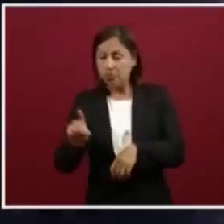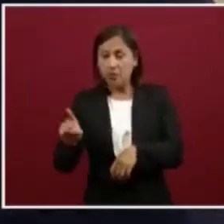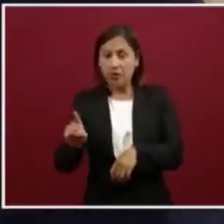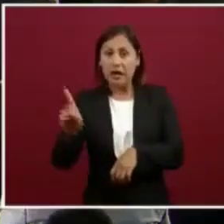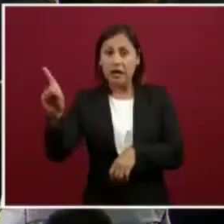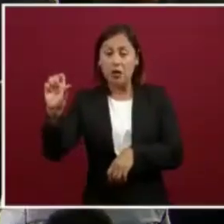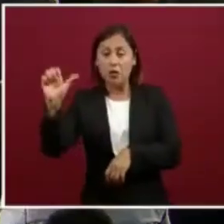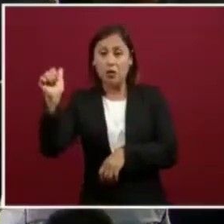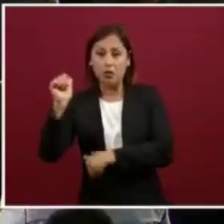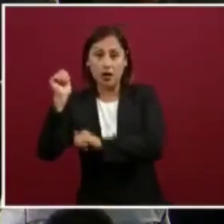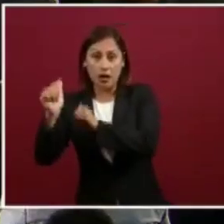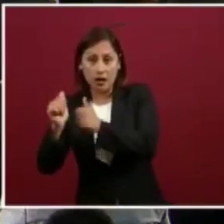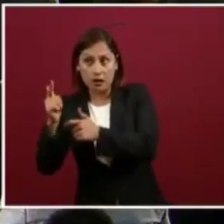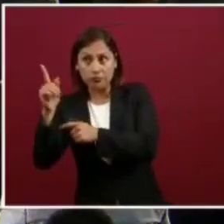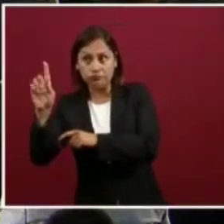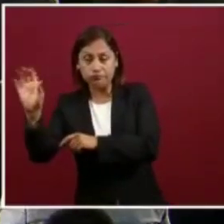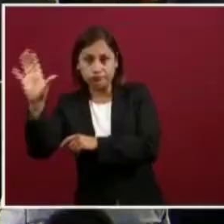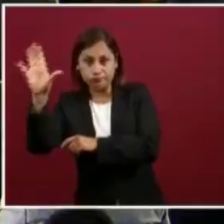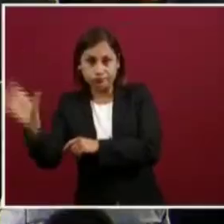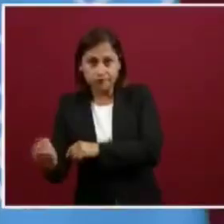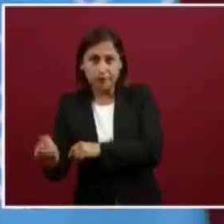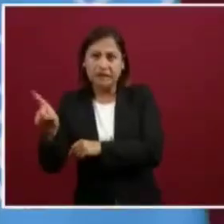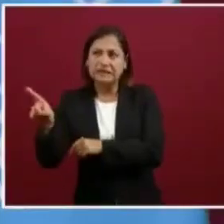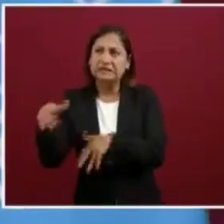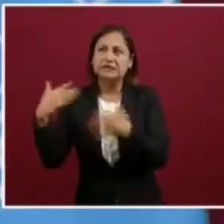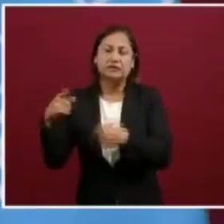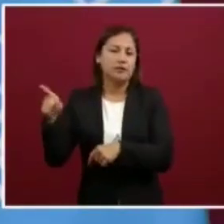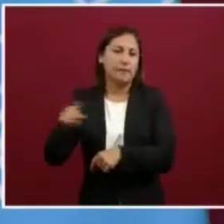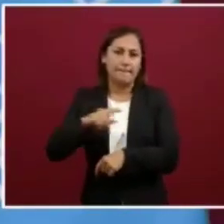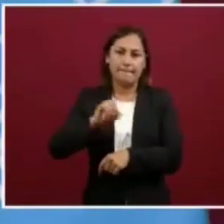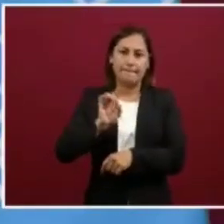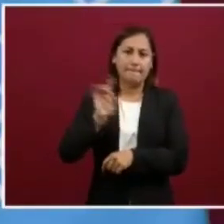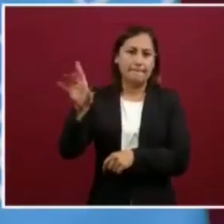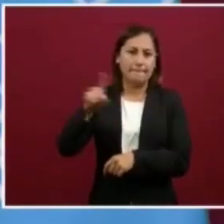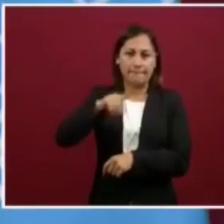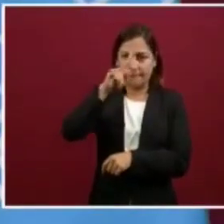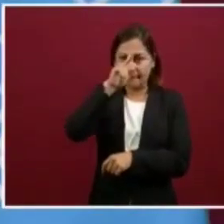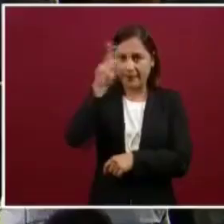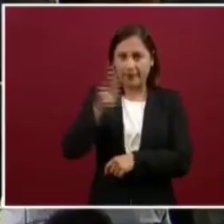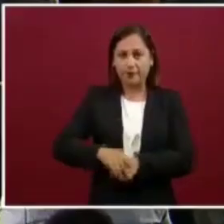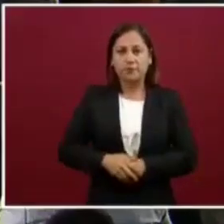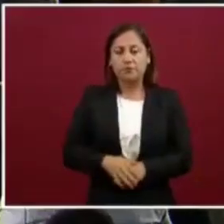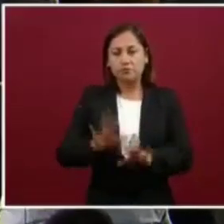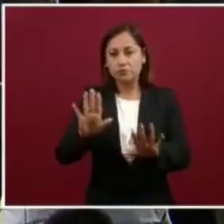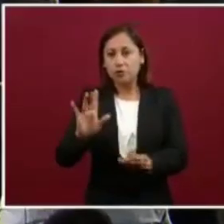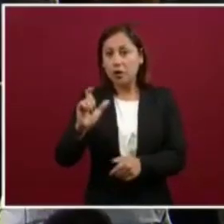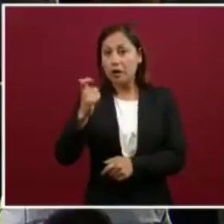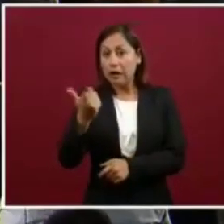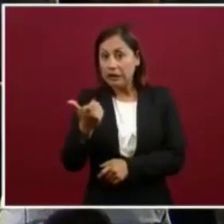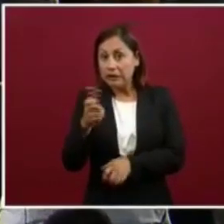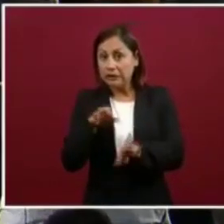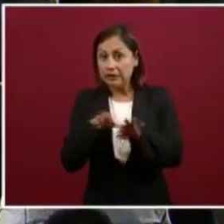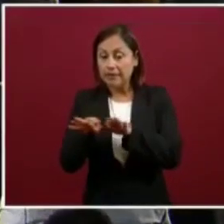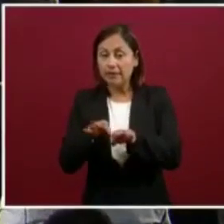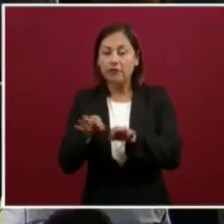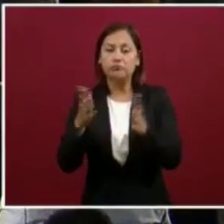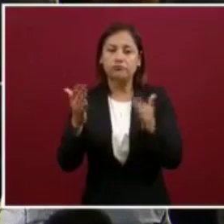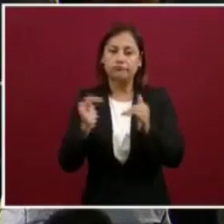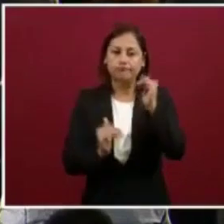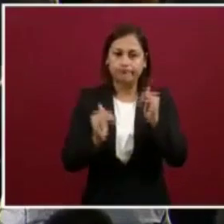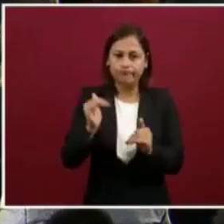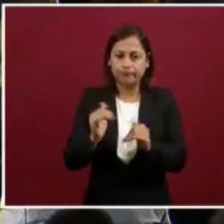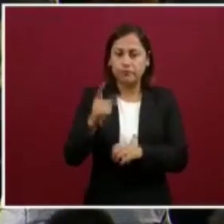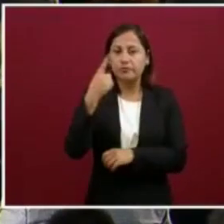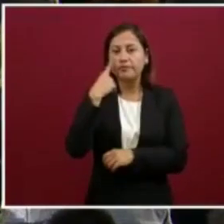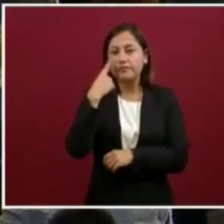Oriente. Y quinto, hay un diferencial salarial con Estados Unidos. Vamos a ver un poquito esto. Miren ustedes,